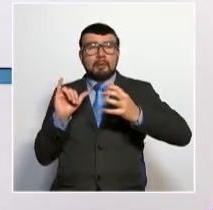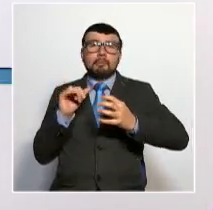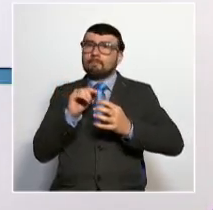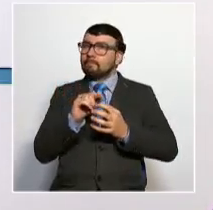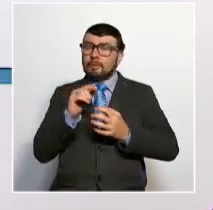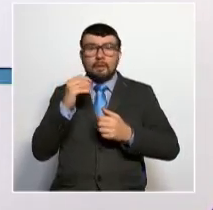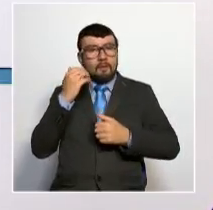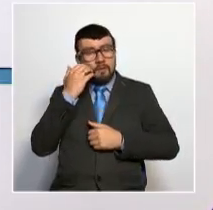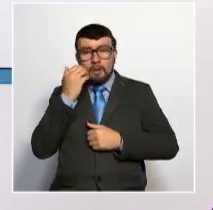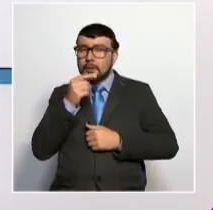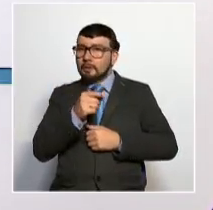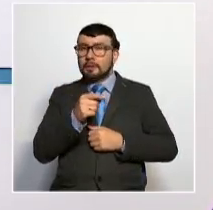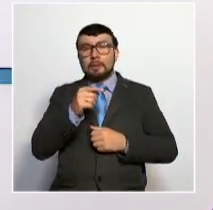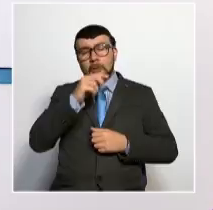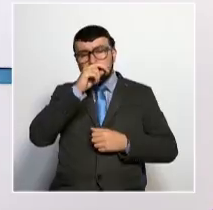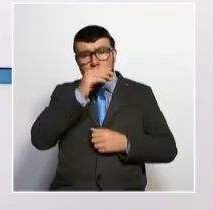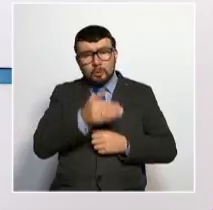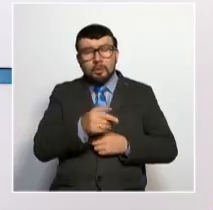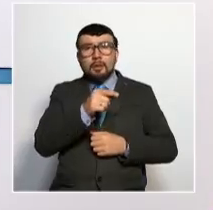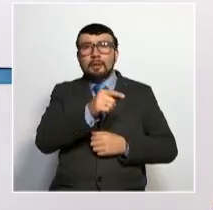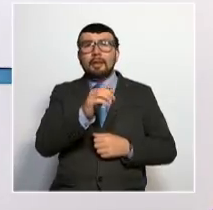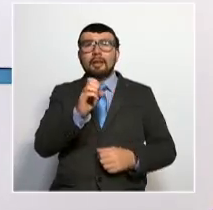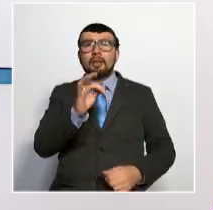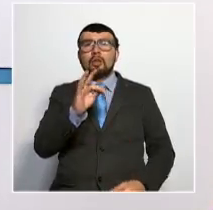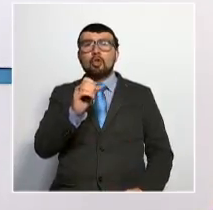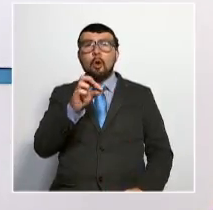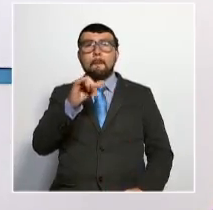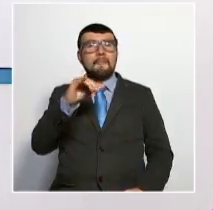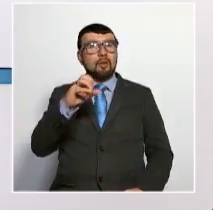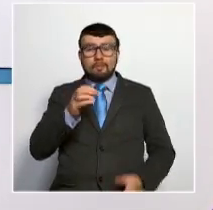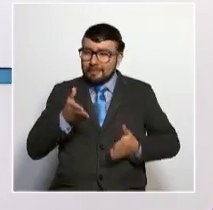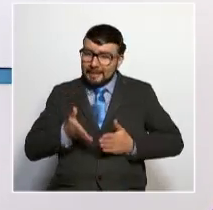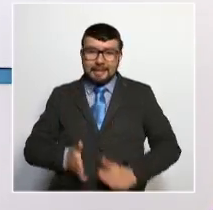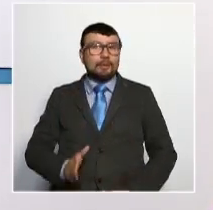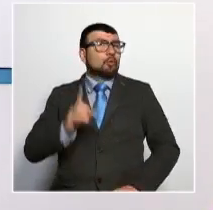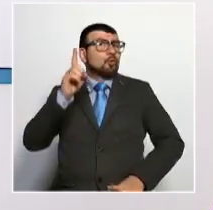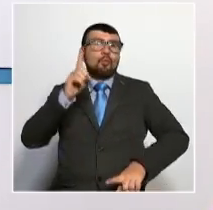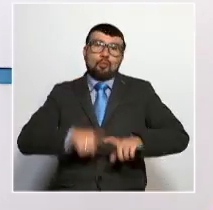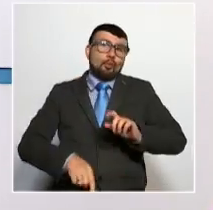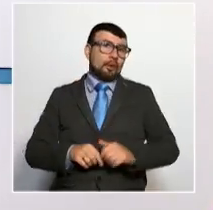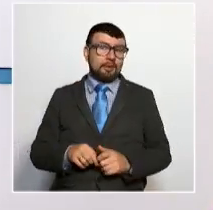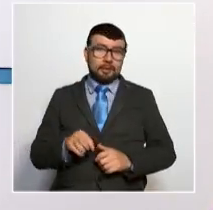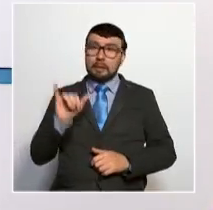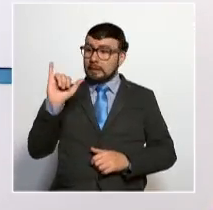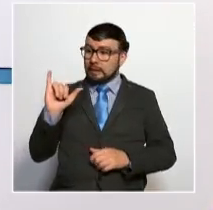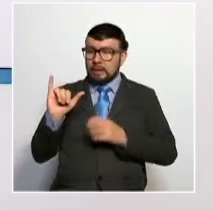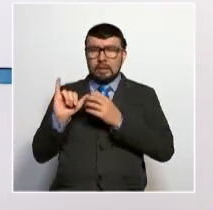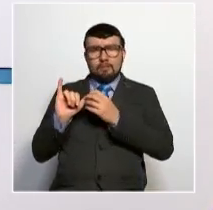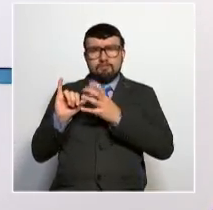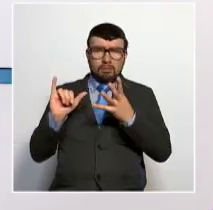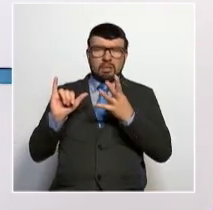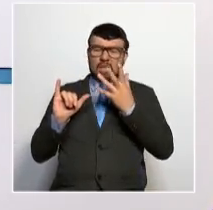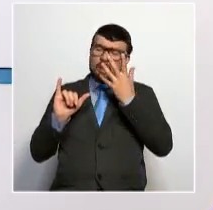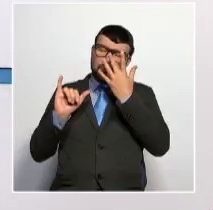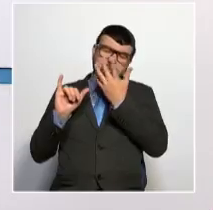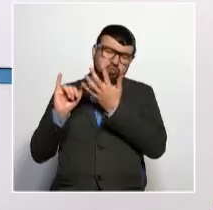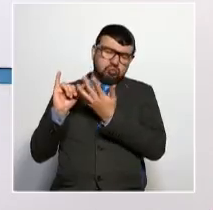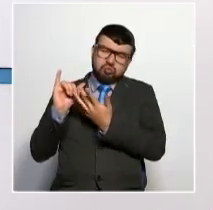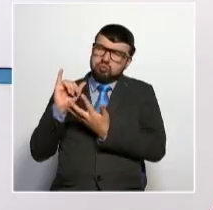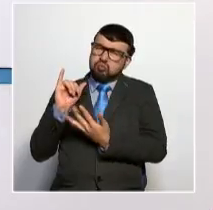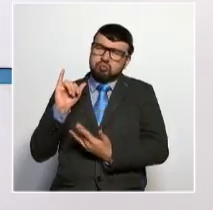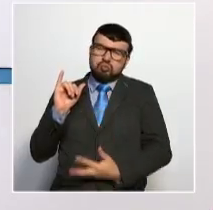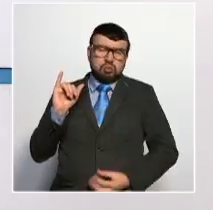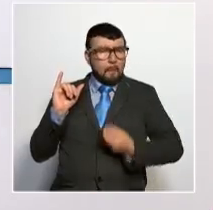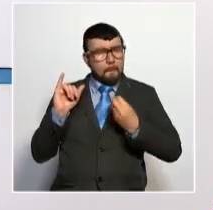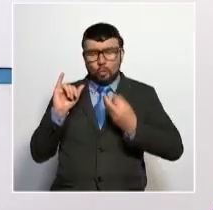por fuera del útero. Y estos embarazos ectópicos no son viables y cuando se rompen pueden causar una hemorragia tan severa en la mujer que